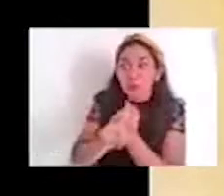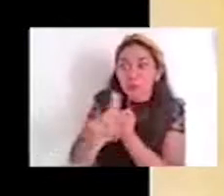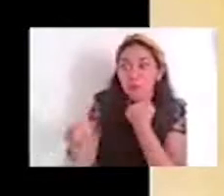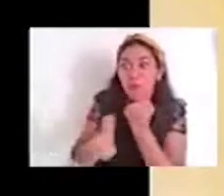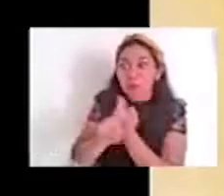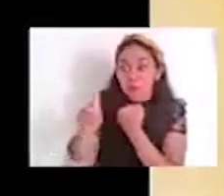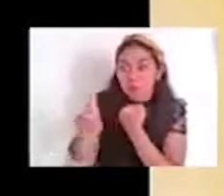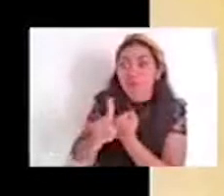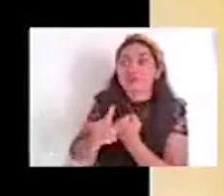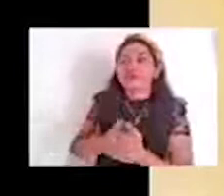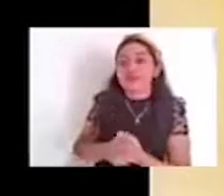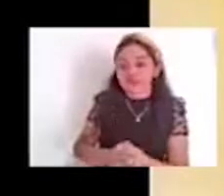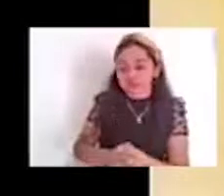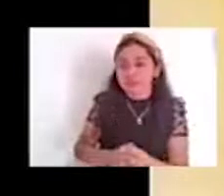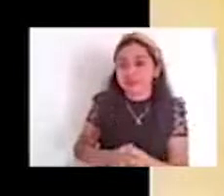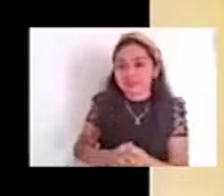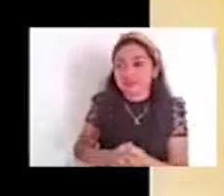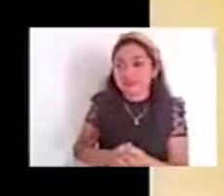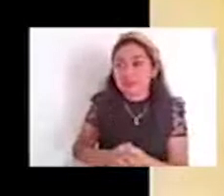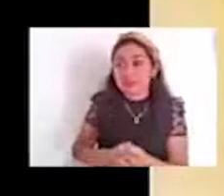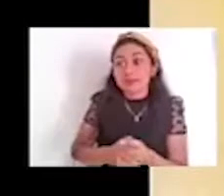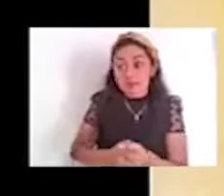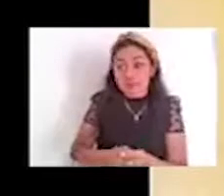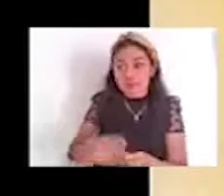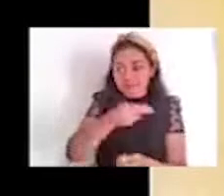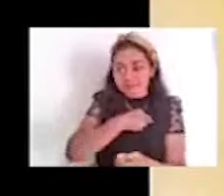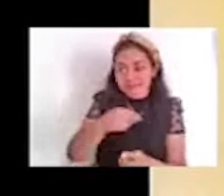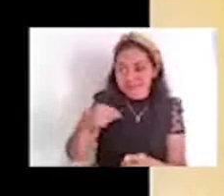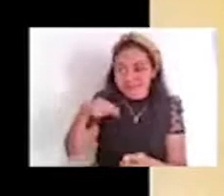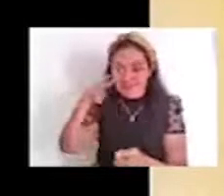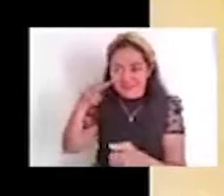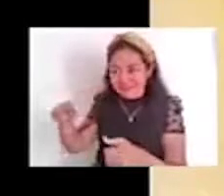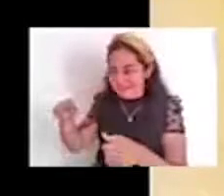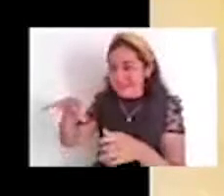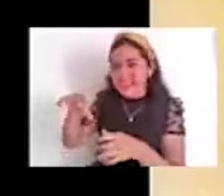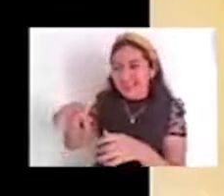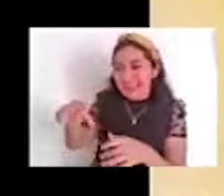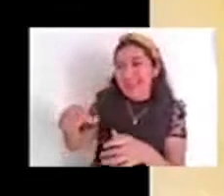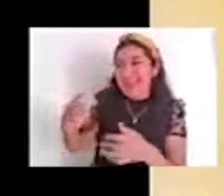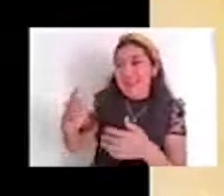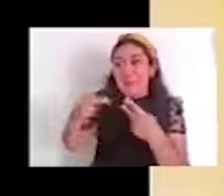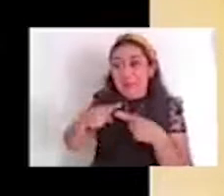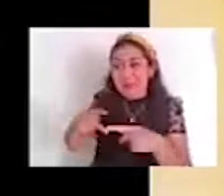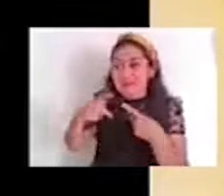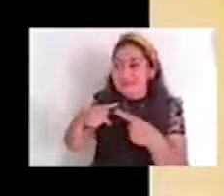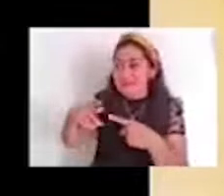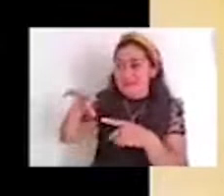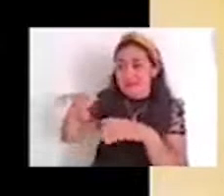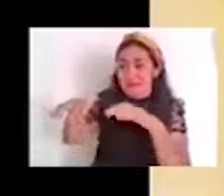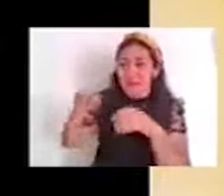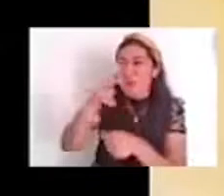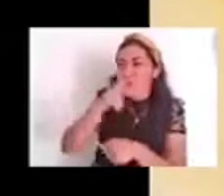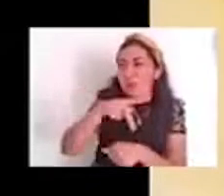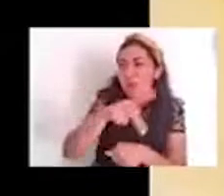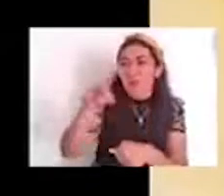capital del imperio. Tenemos huastecos, otomíes, gente de Tizatlán, olmecas,